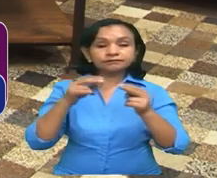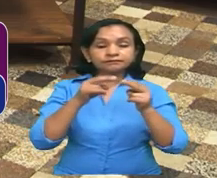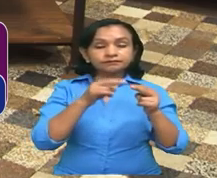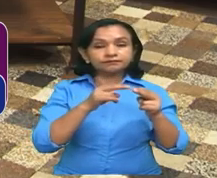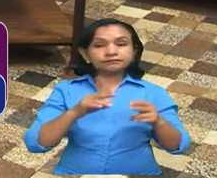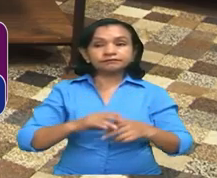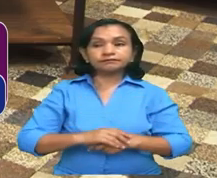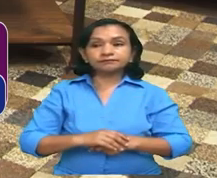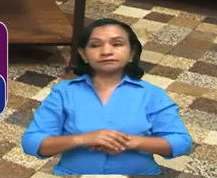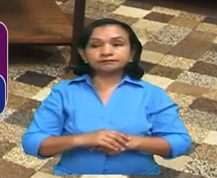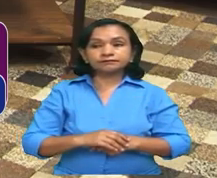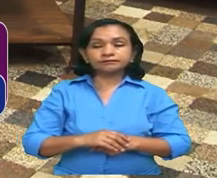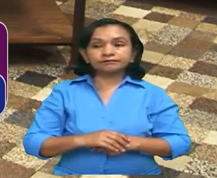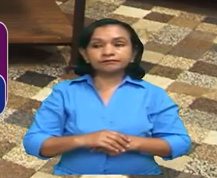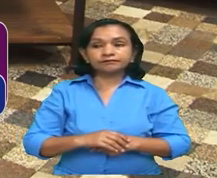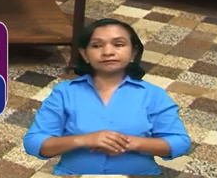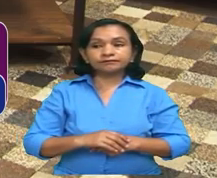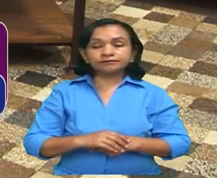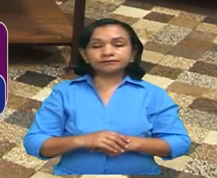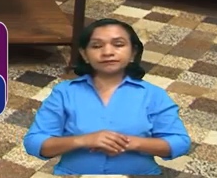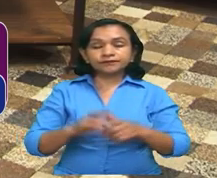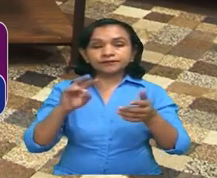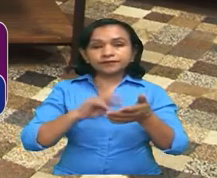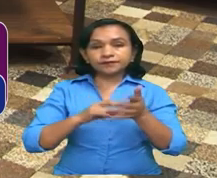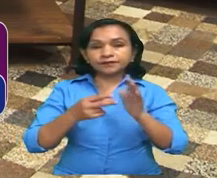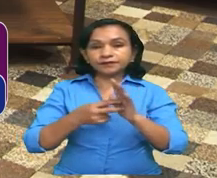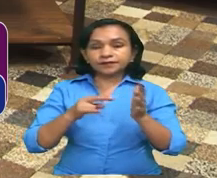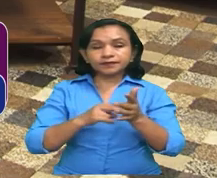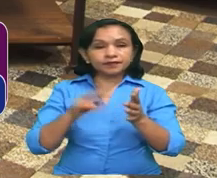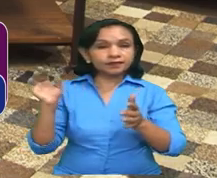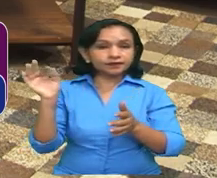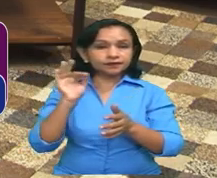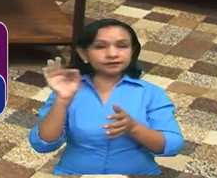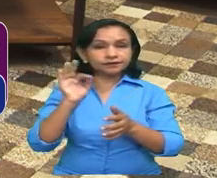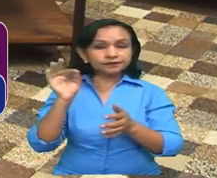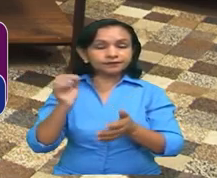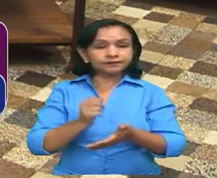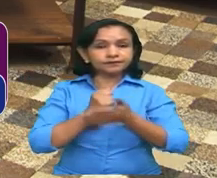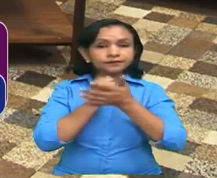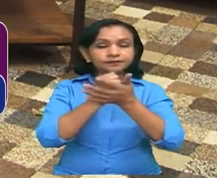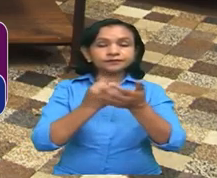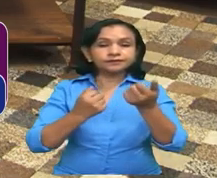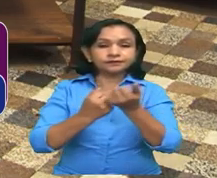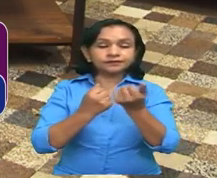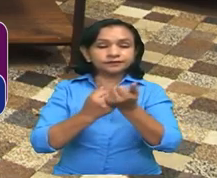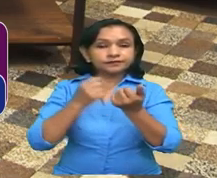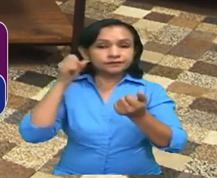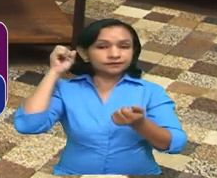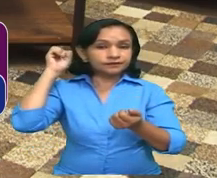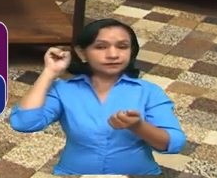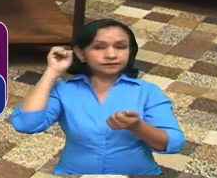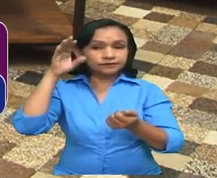y van a ver los resultados dentro de poco, cuando ya empiecen a afianzar